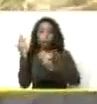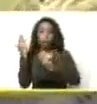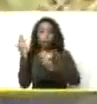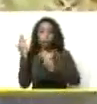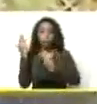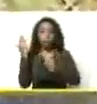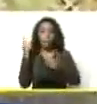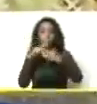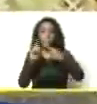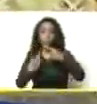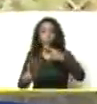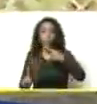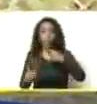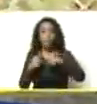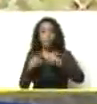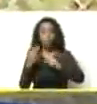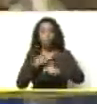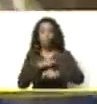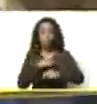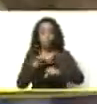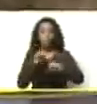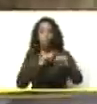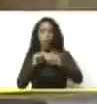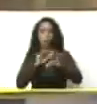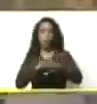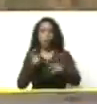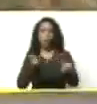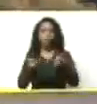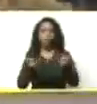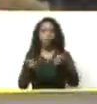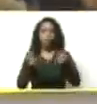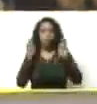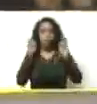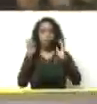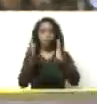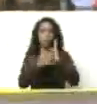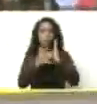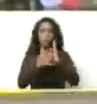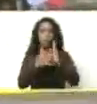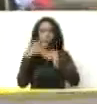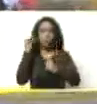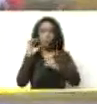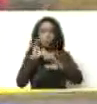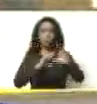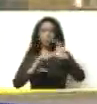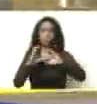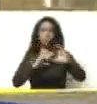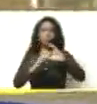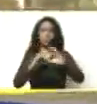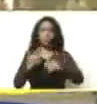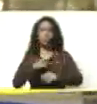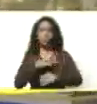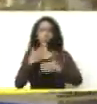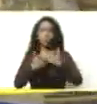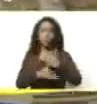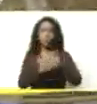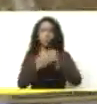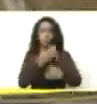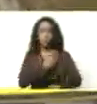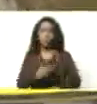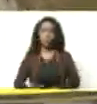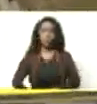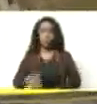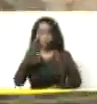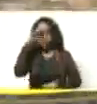y electricidad pero somos eficientes porque manejamos los criterios tecnológicos los criterios científicos y ya estamos avanzando presidentes